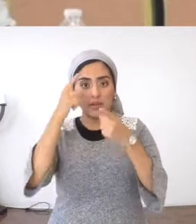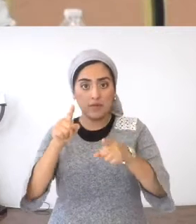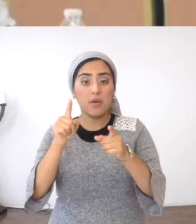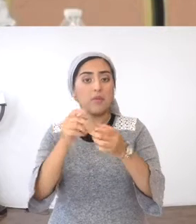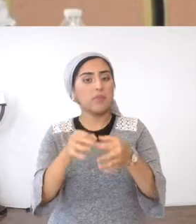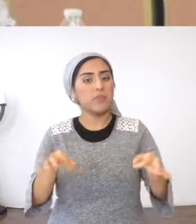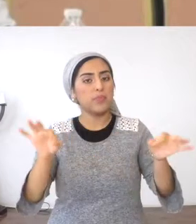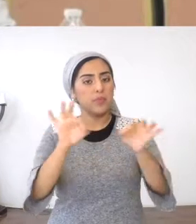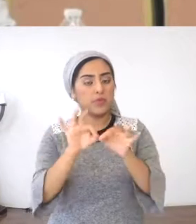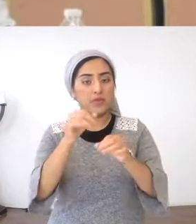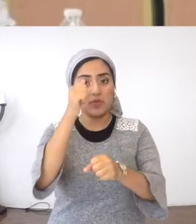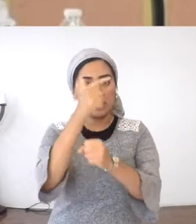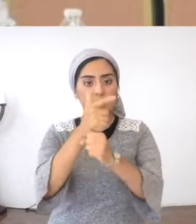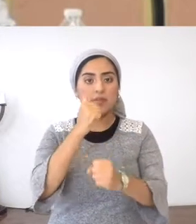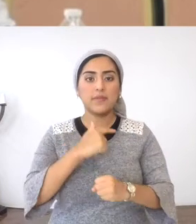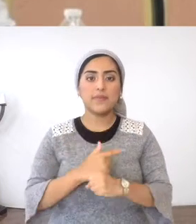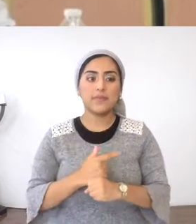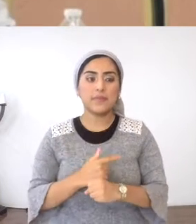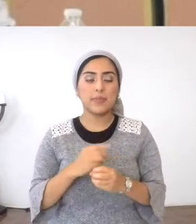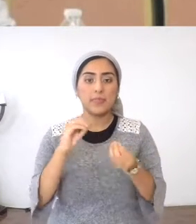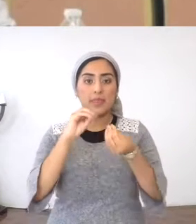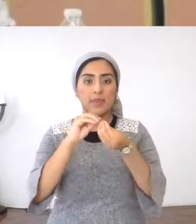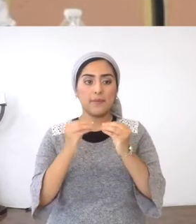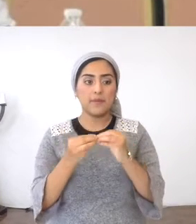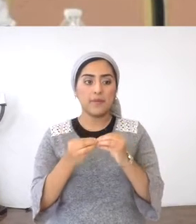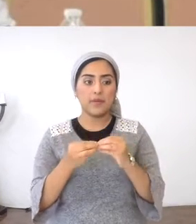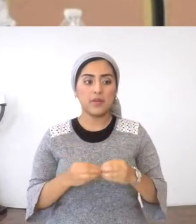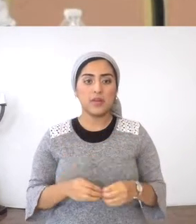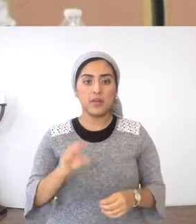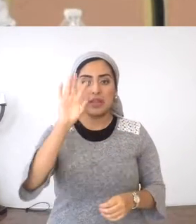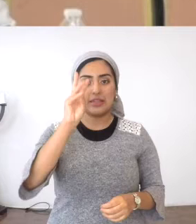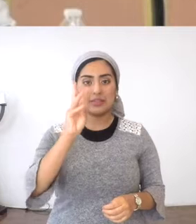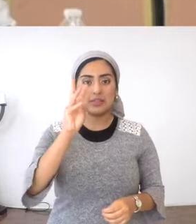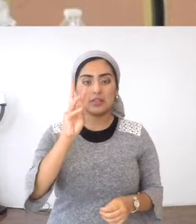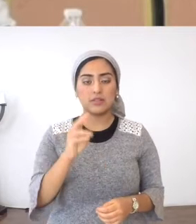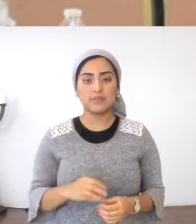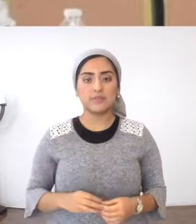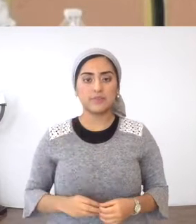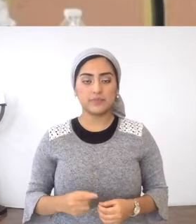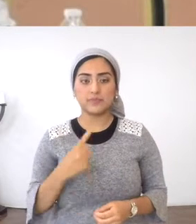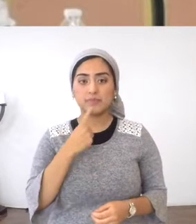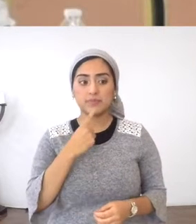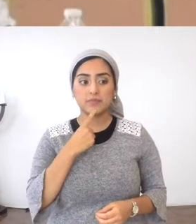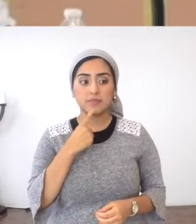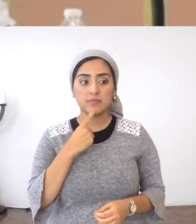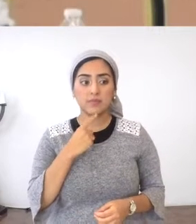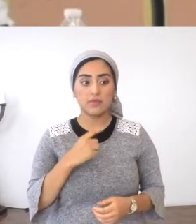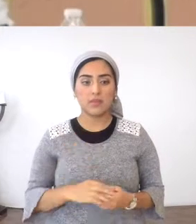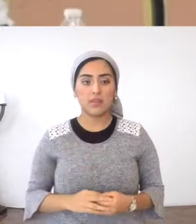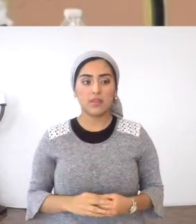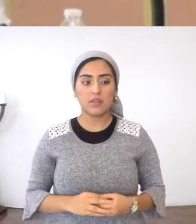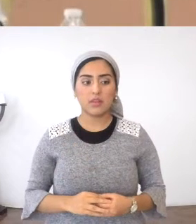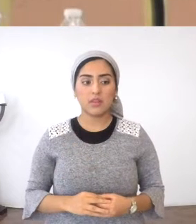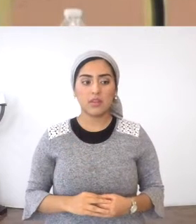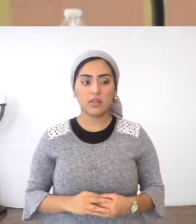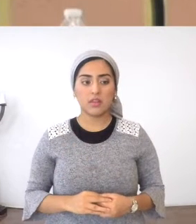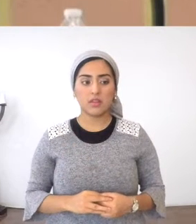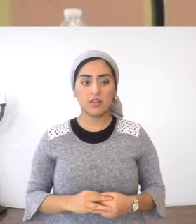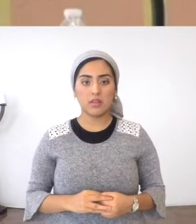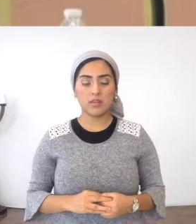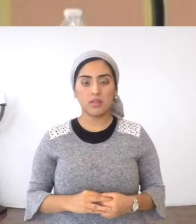Esto tómelo Muy en cuenta Hermanos Como número 6 Dicen Lo siguiente